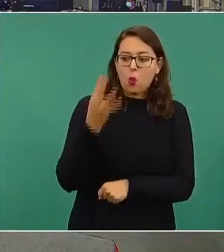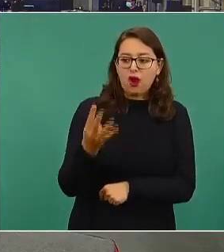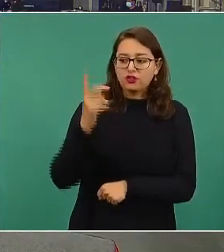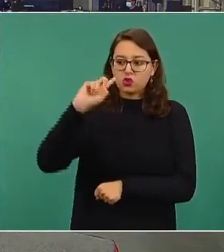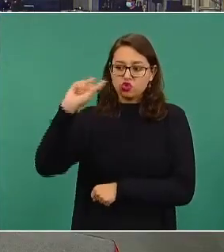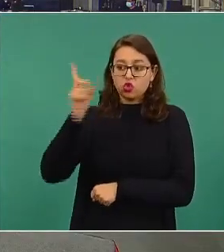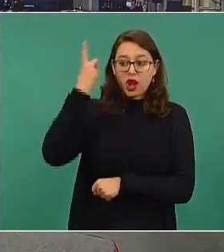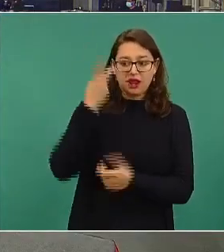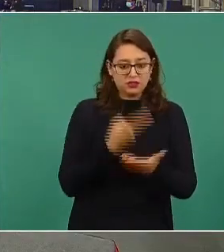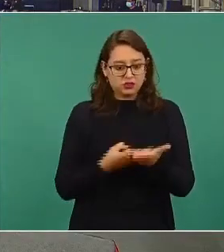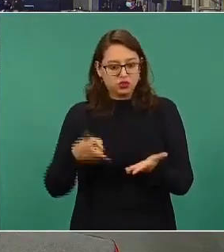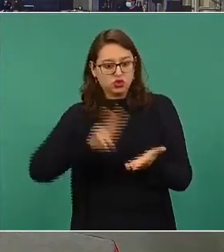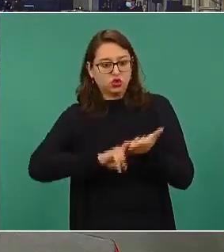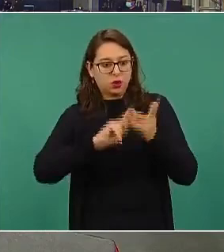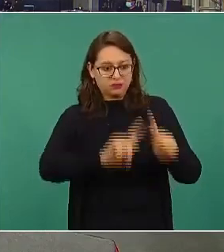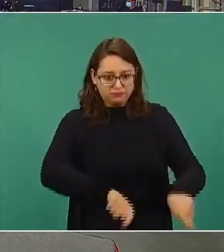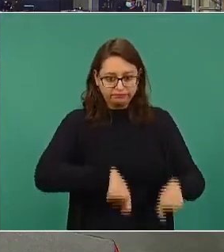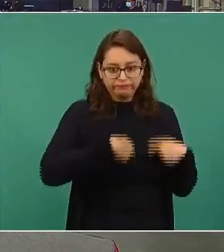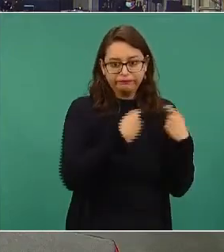Entonces, la propuesta es